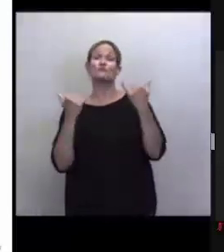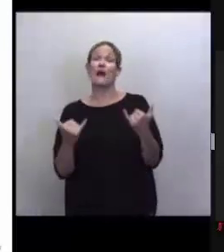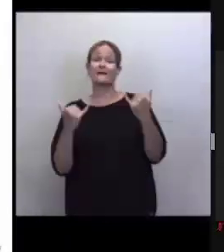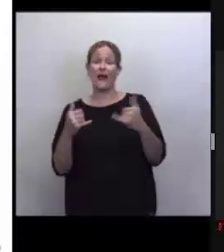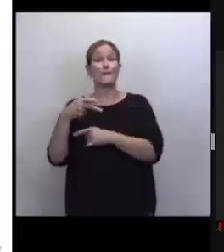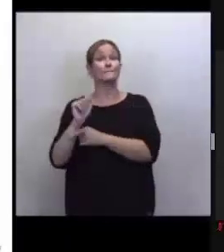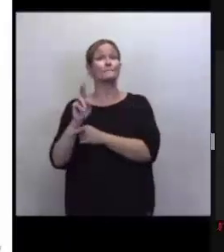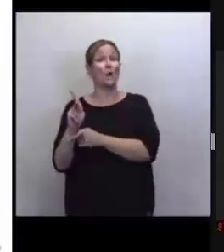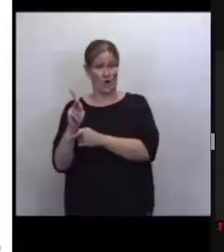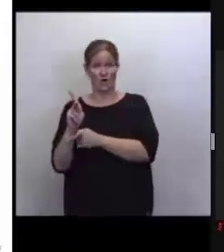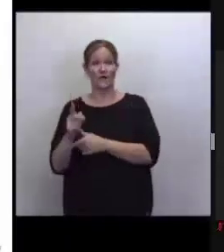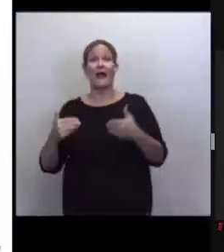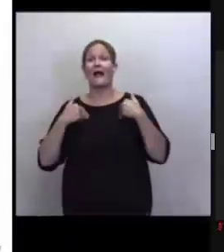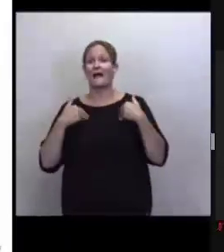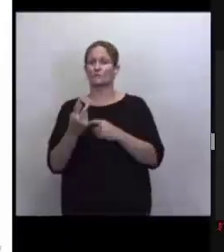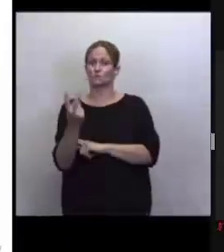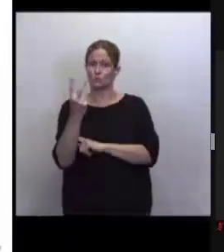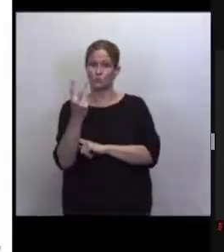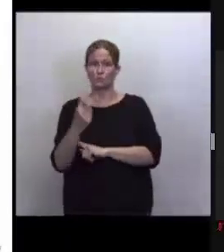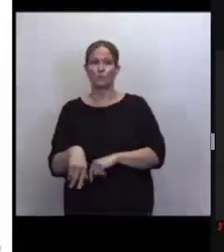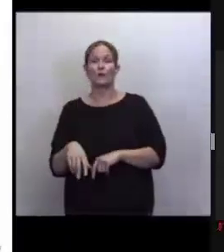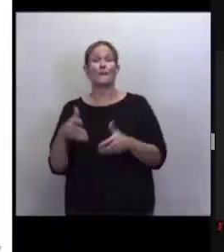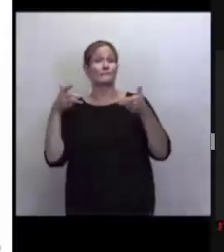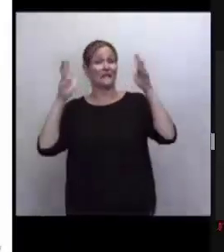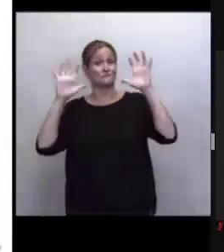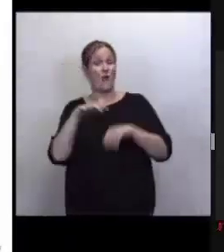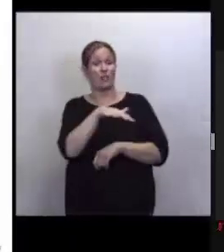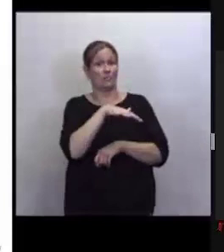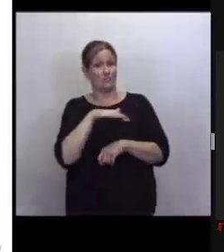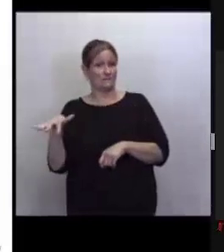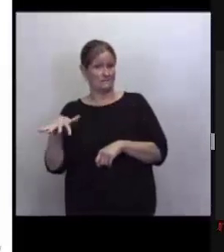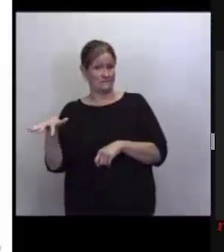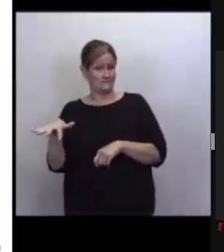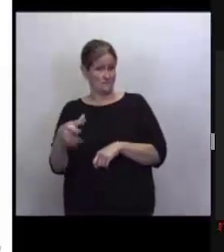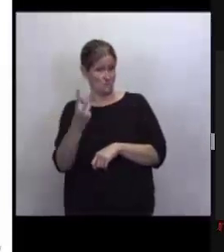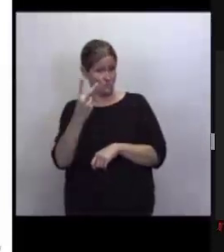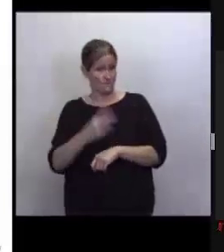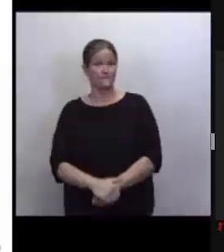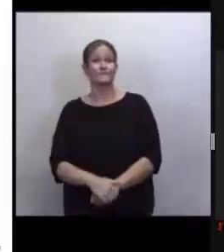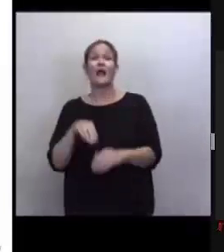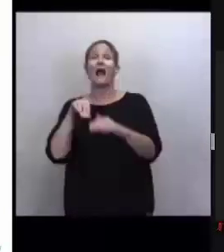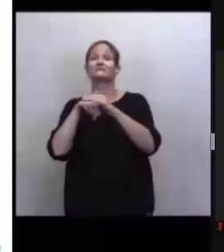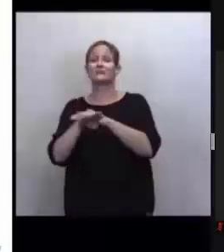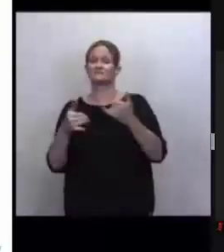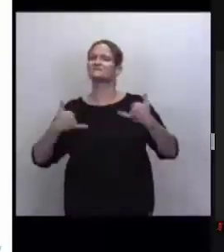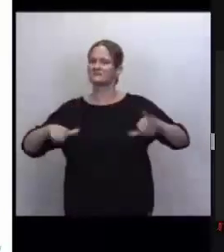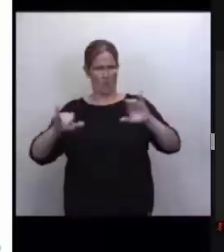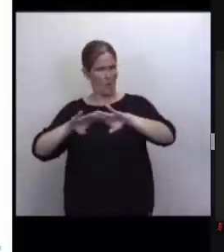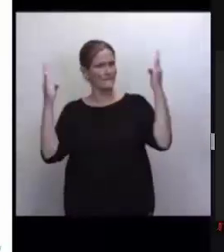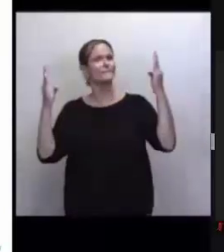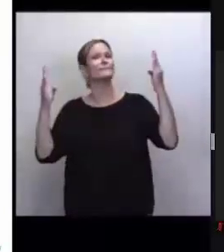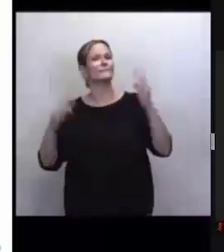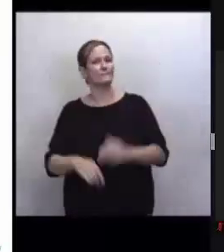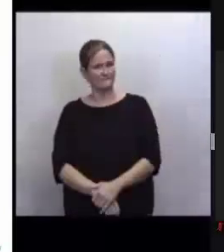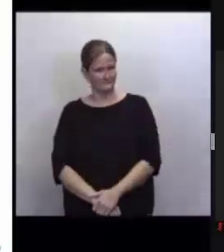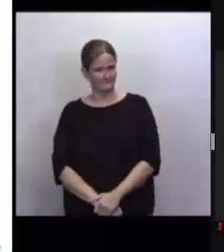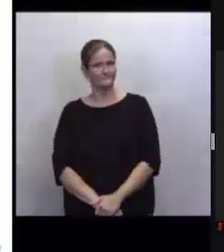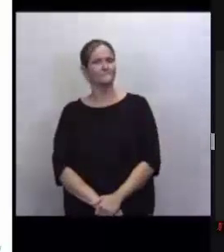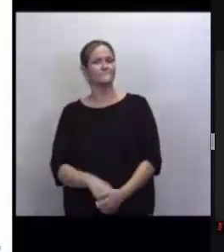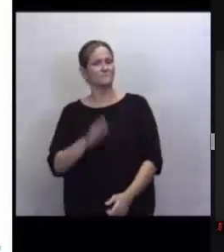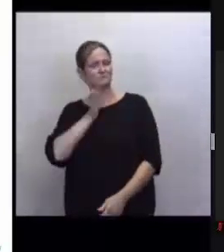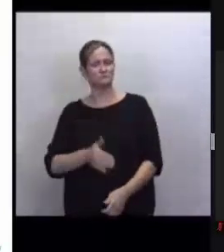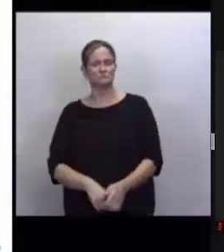al área estaría restringida para proteger la seguridad pública. El parque cuenta actualmente con dos canchas